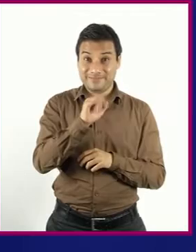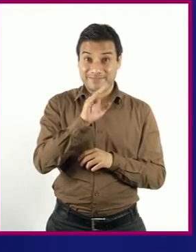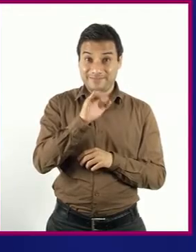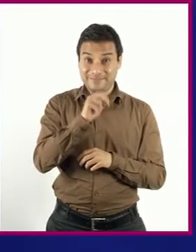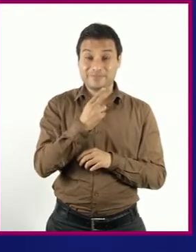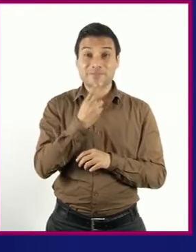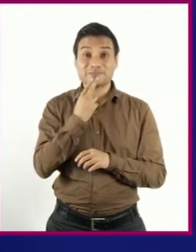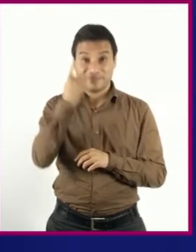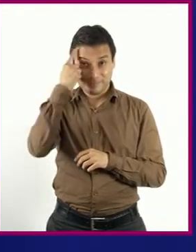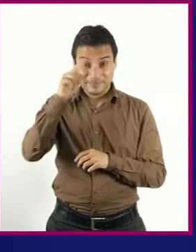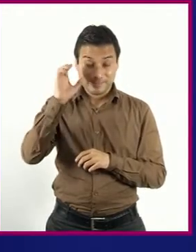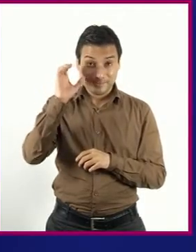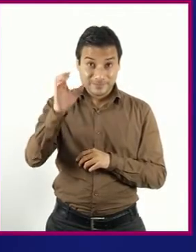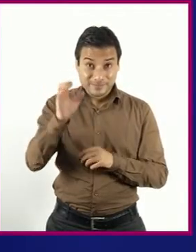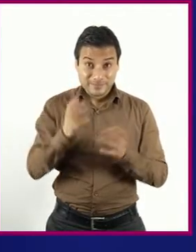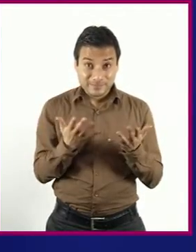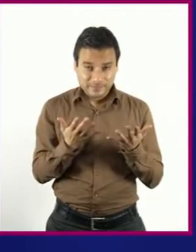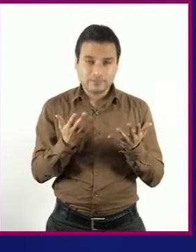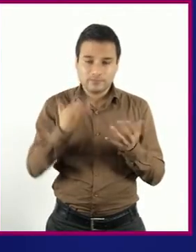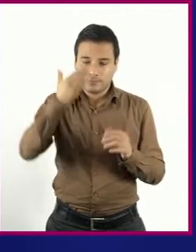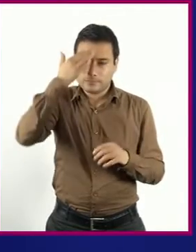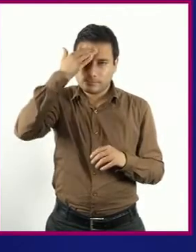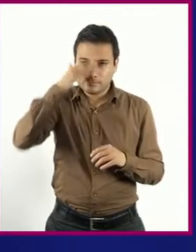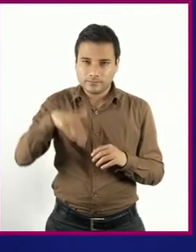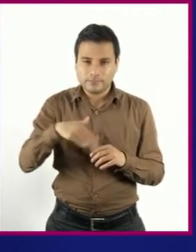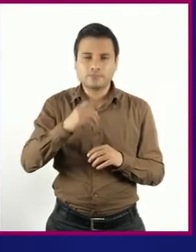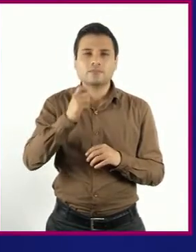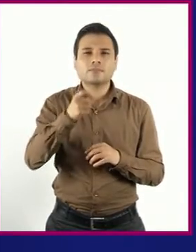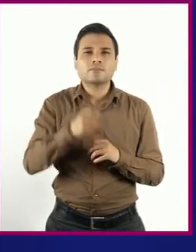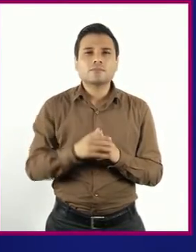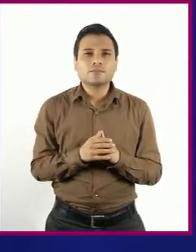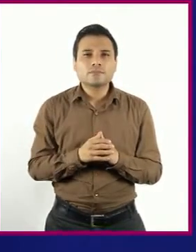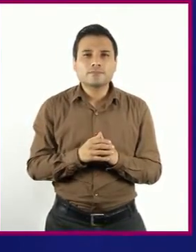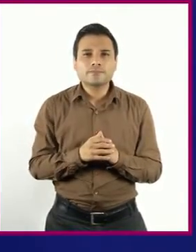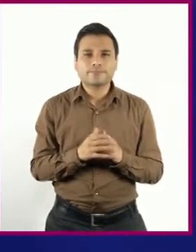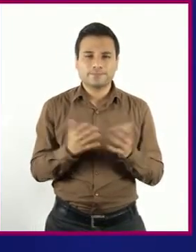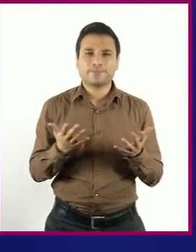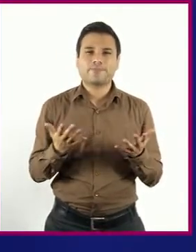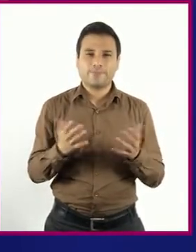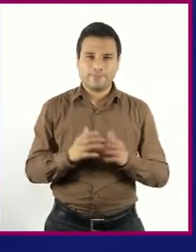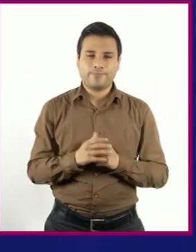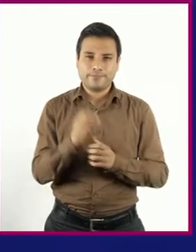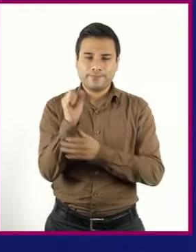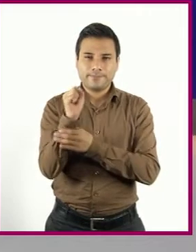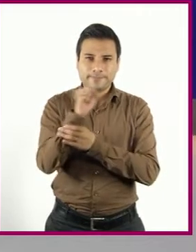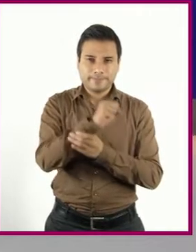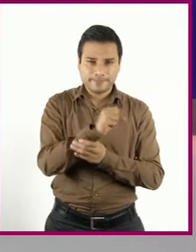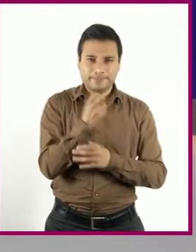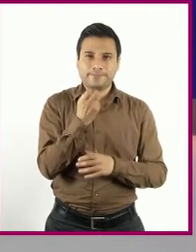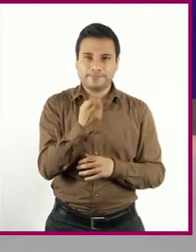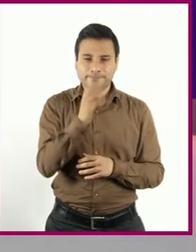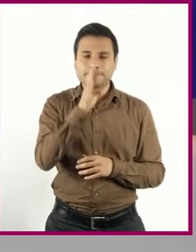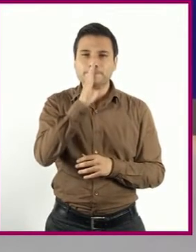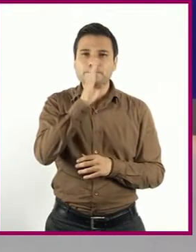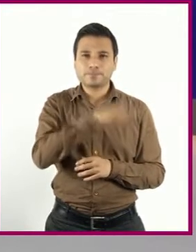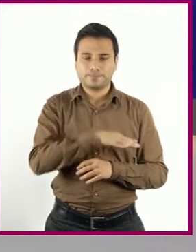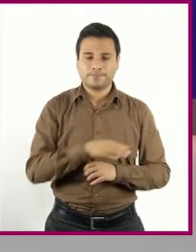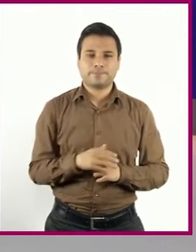fútbol americano bandera, se sabe que se aplica con el término especificado en el uso de este deporte en